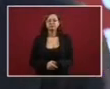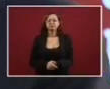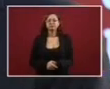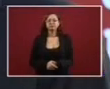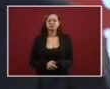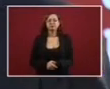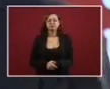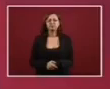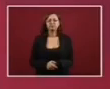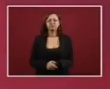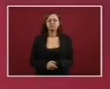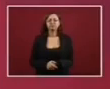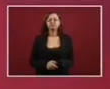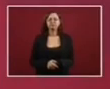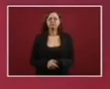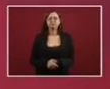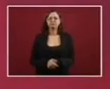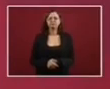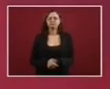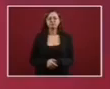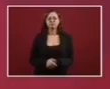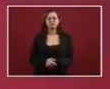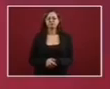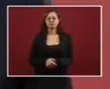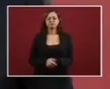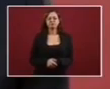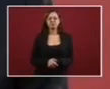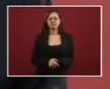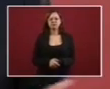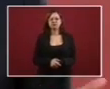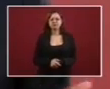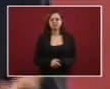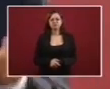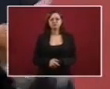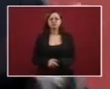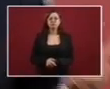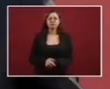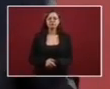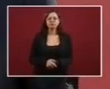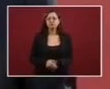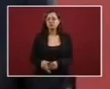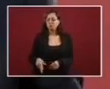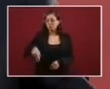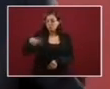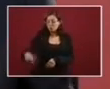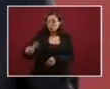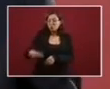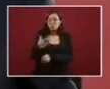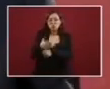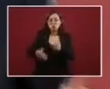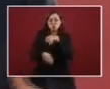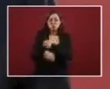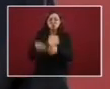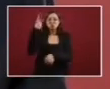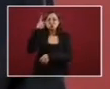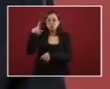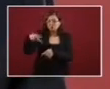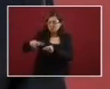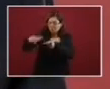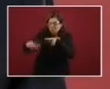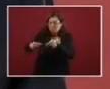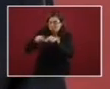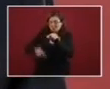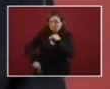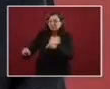ya no puedan seguir entregando los bienes de la nación y del pueblo